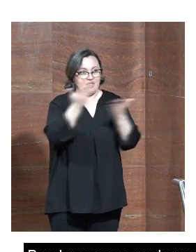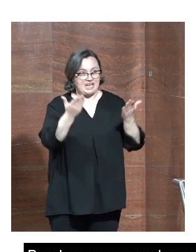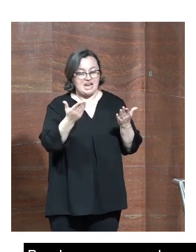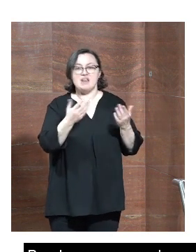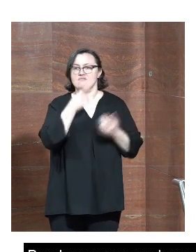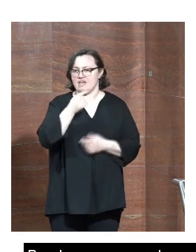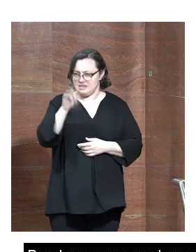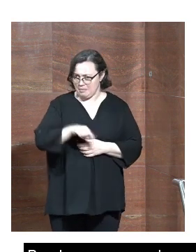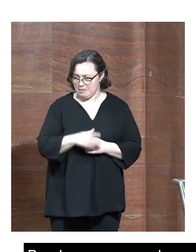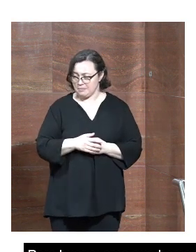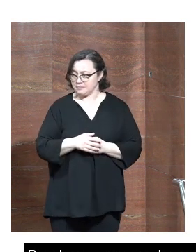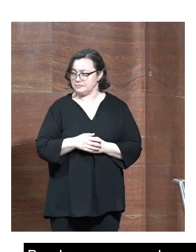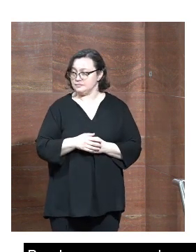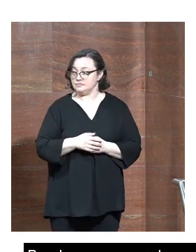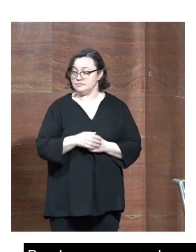general.